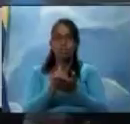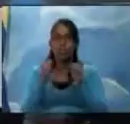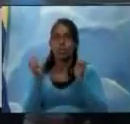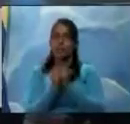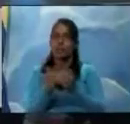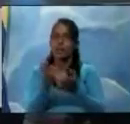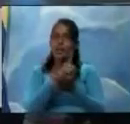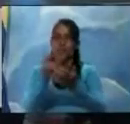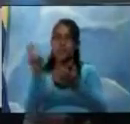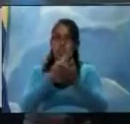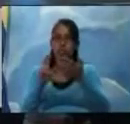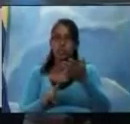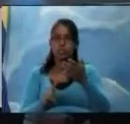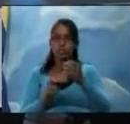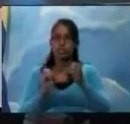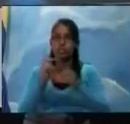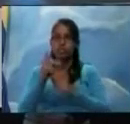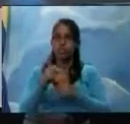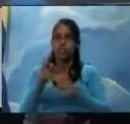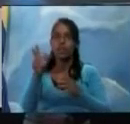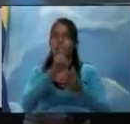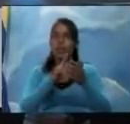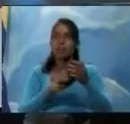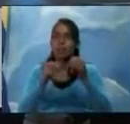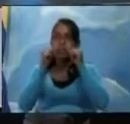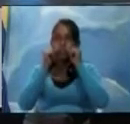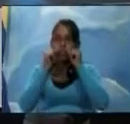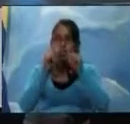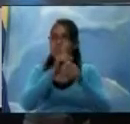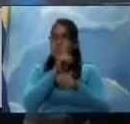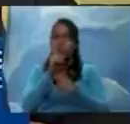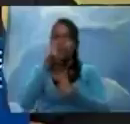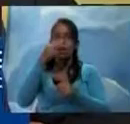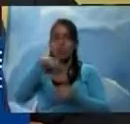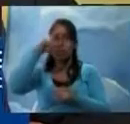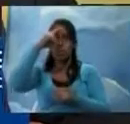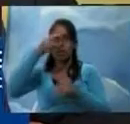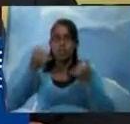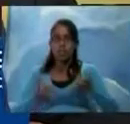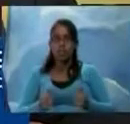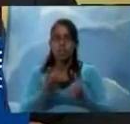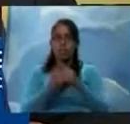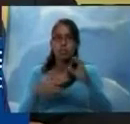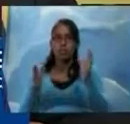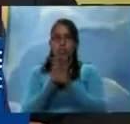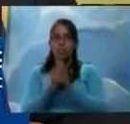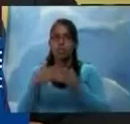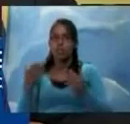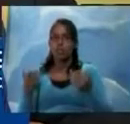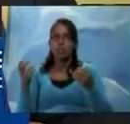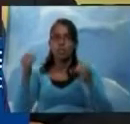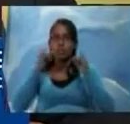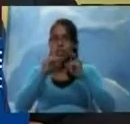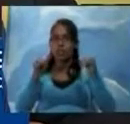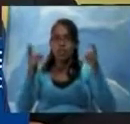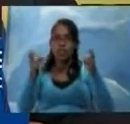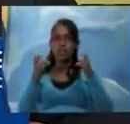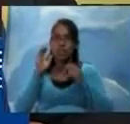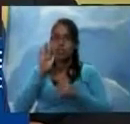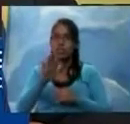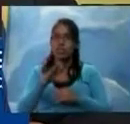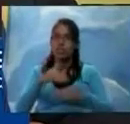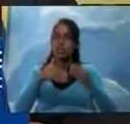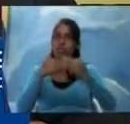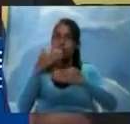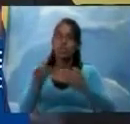lectura. Ok, leemos en el nombre del Padre, Hijo y Espíritu Santo. El que había recibido 5 talentos